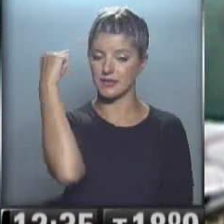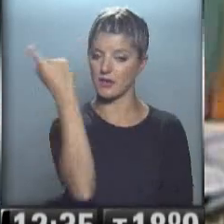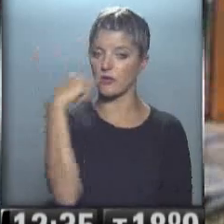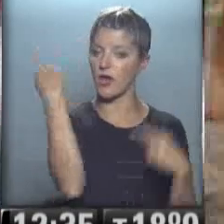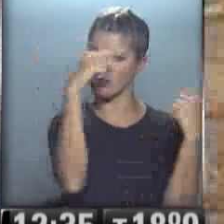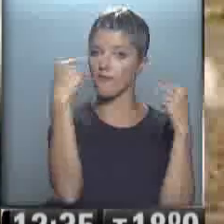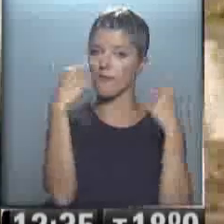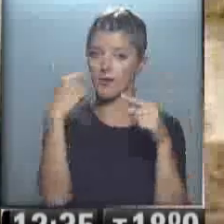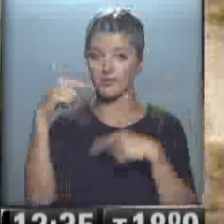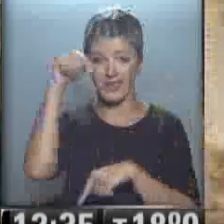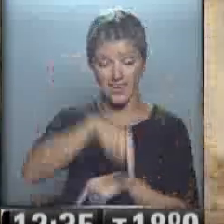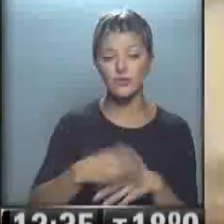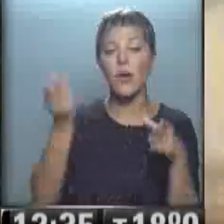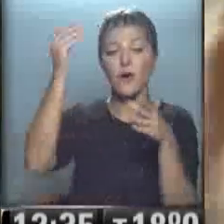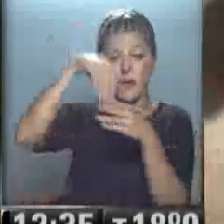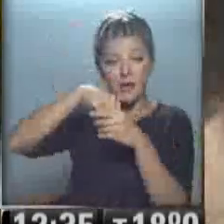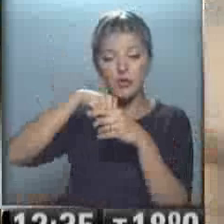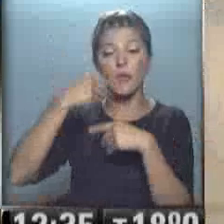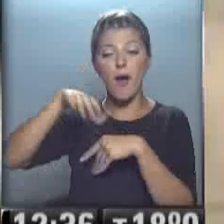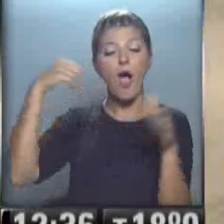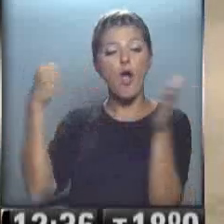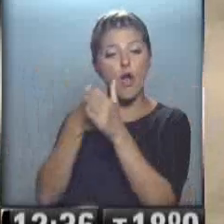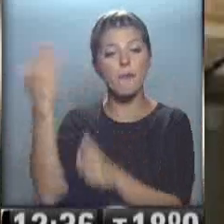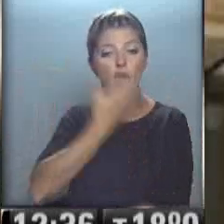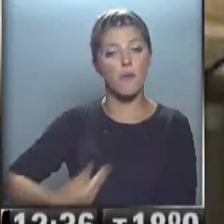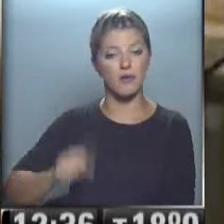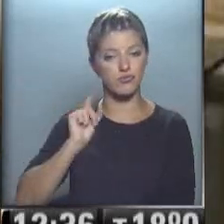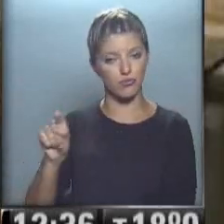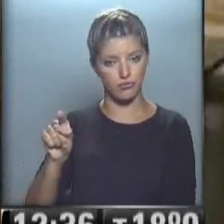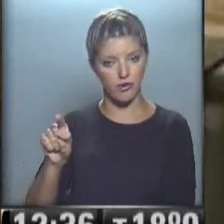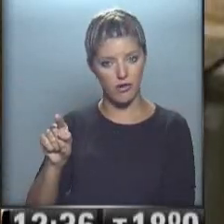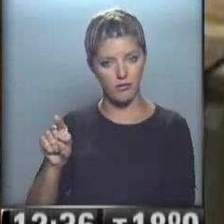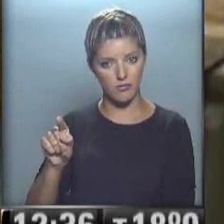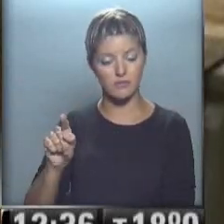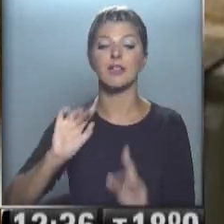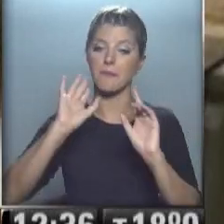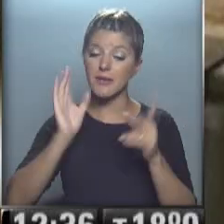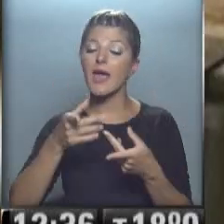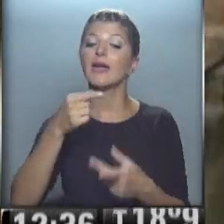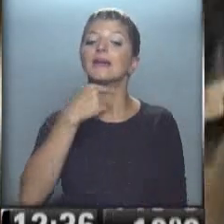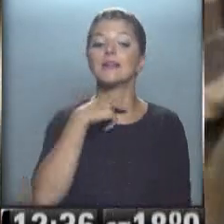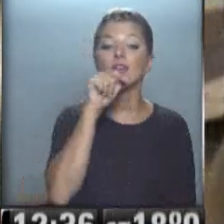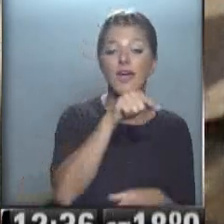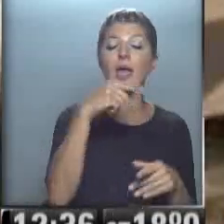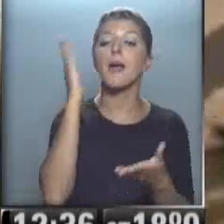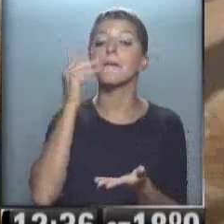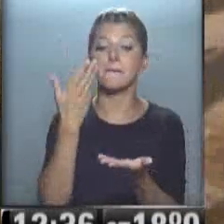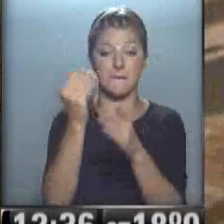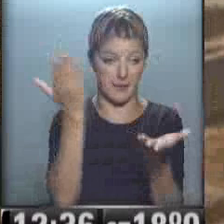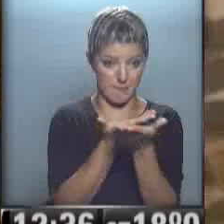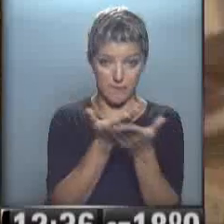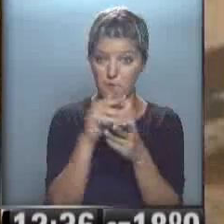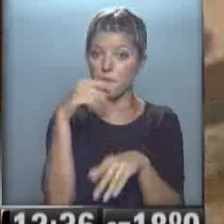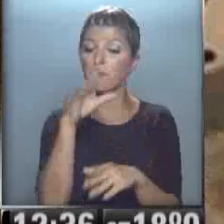de complicidad con un presunto golpe de estado en desarrollo amenazando incluso con retirar el permiso para trabajar en el